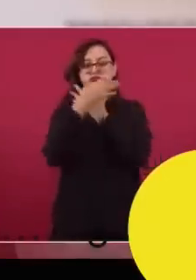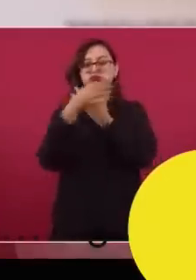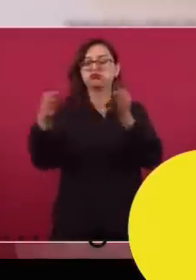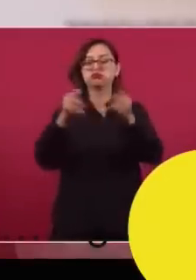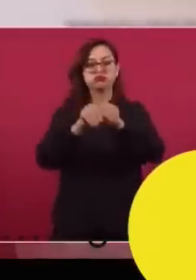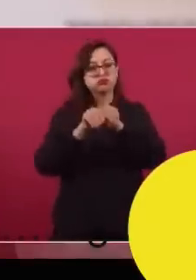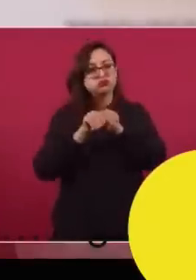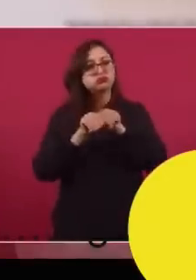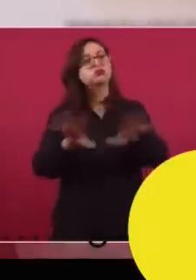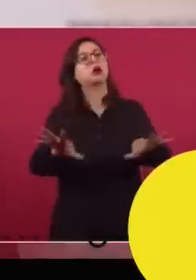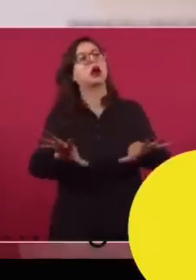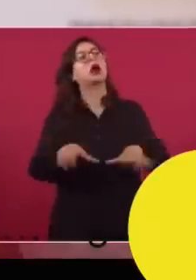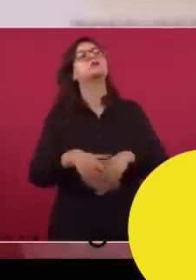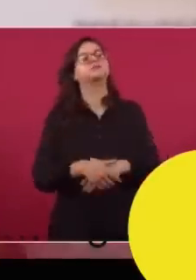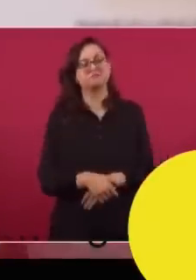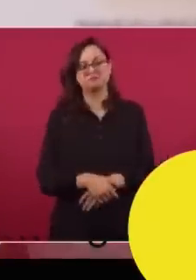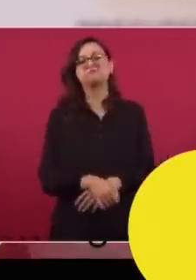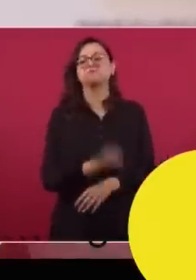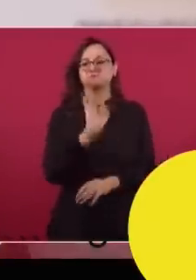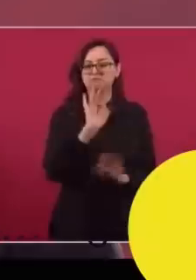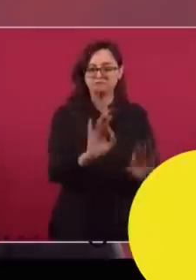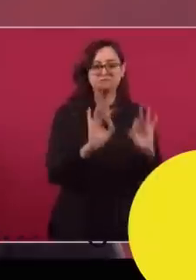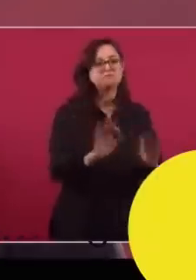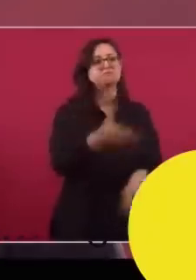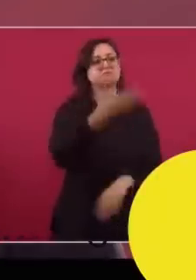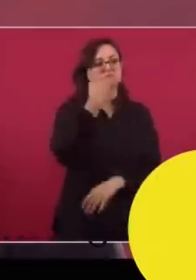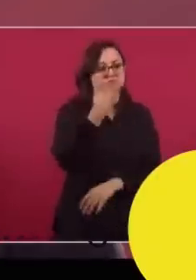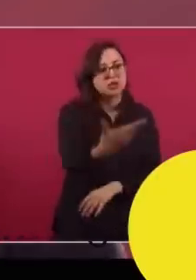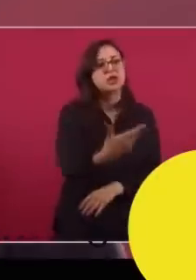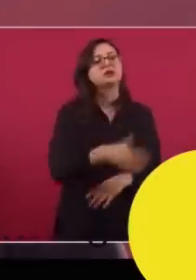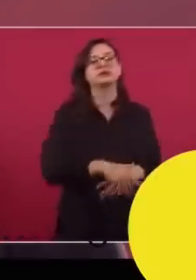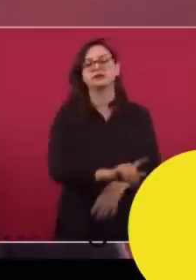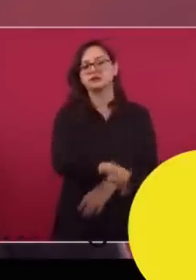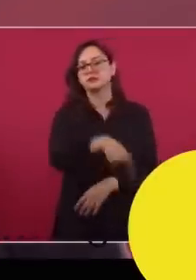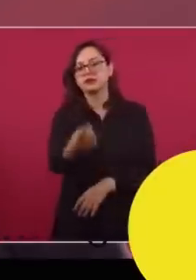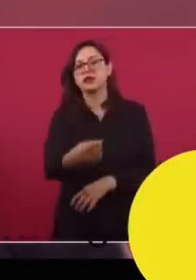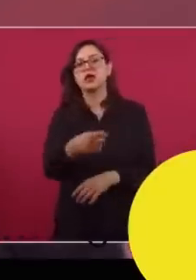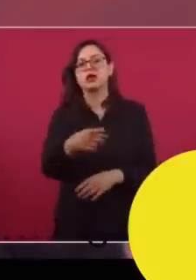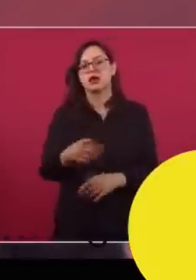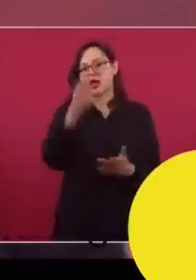y de los jesuitas,